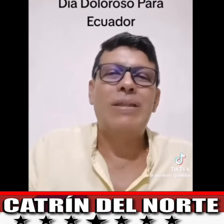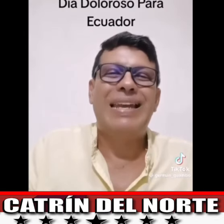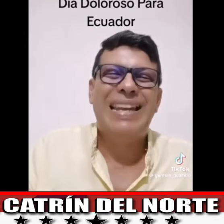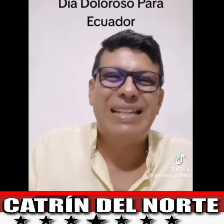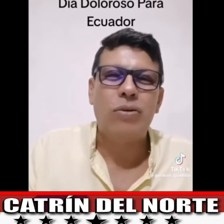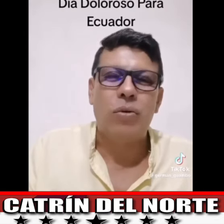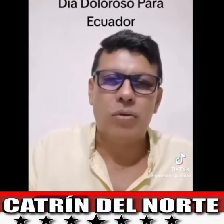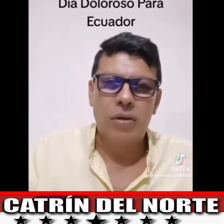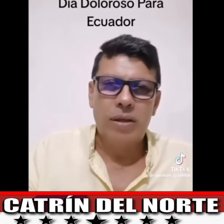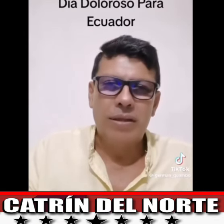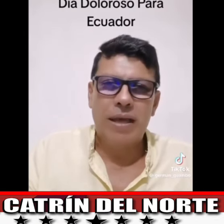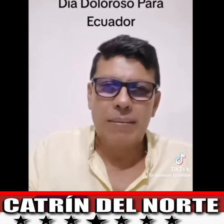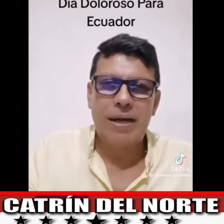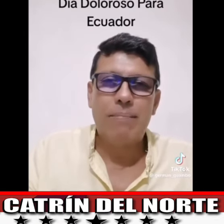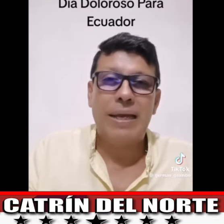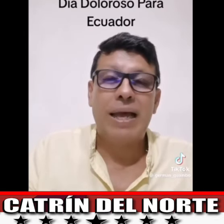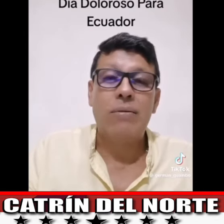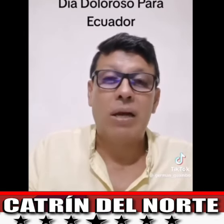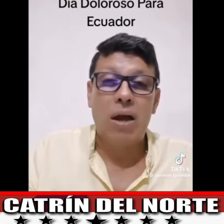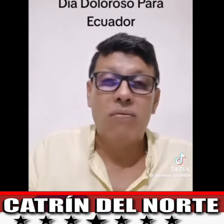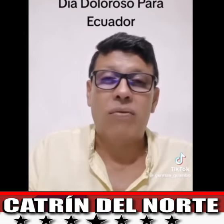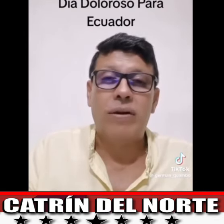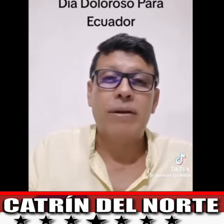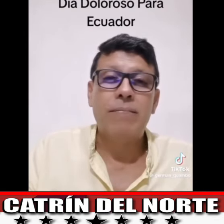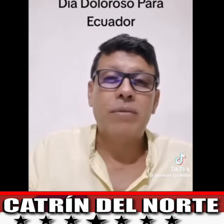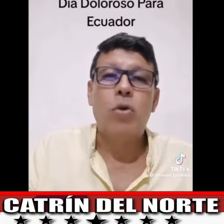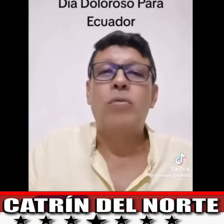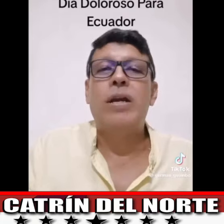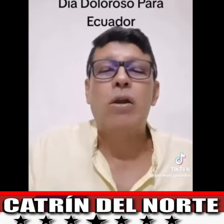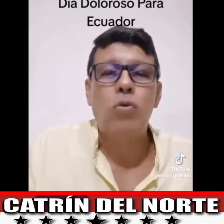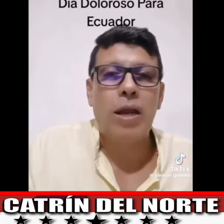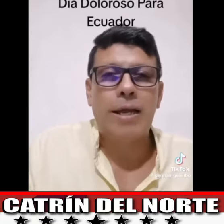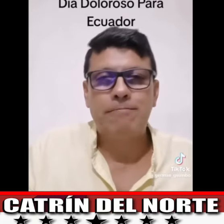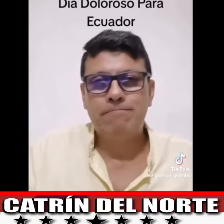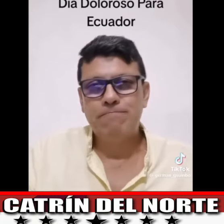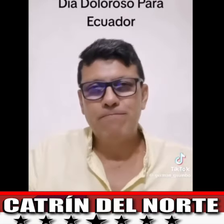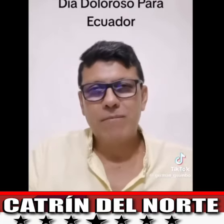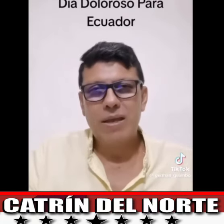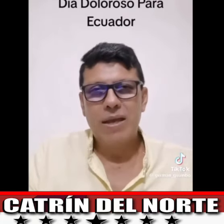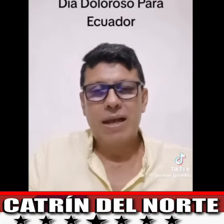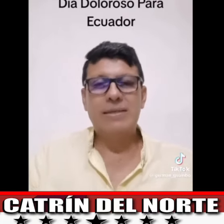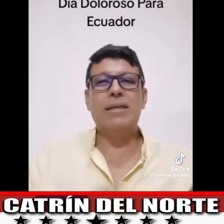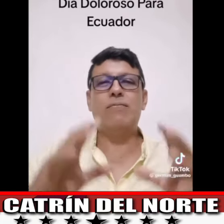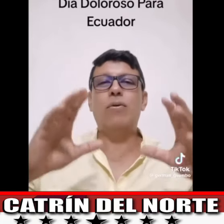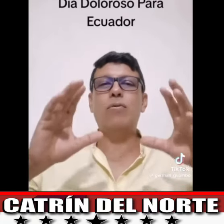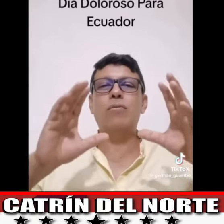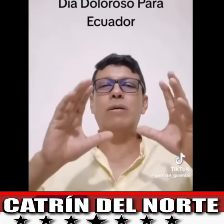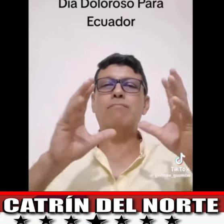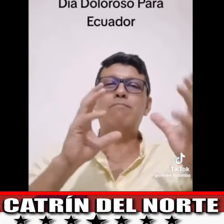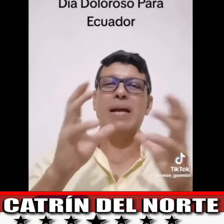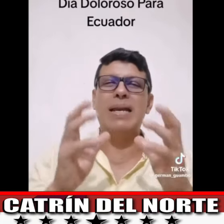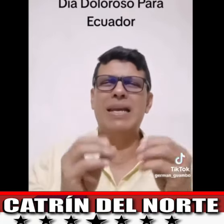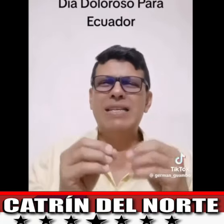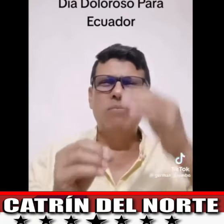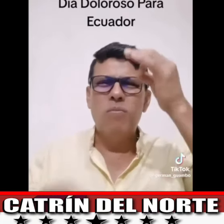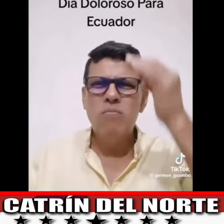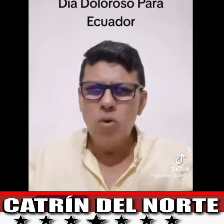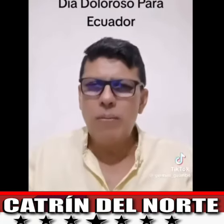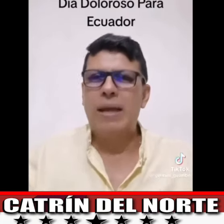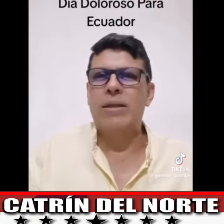trágico delito de haber aplicado el laufer contra Lula Así que fue un